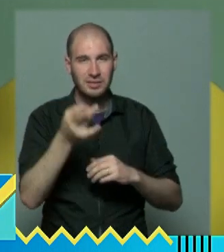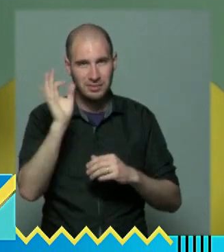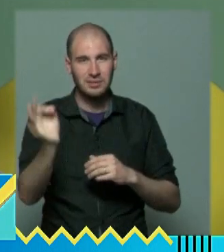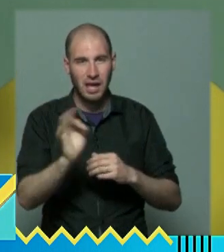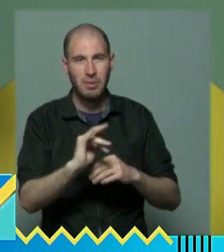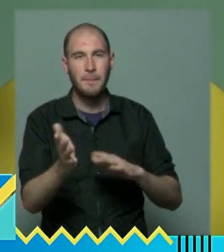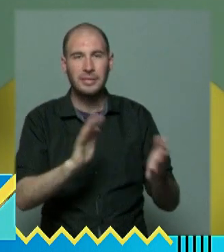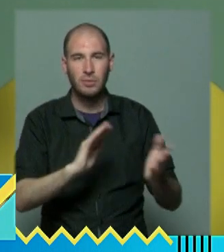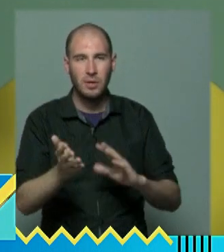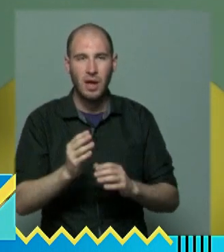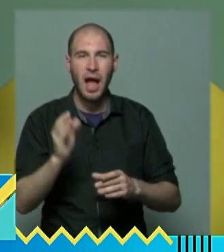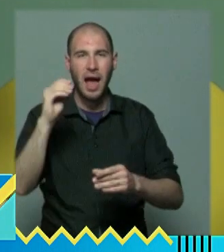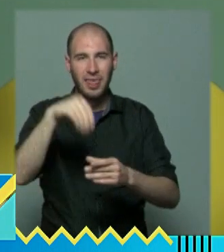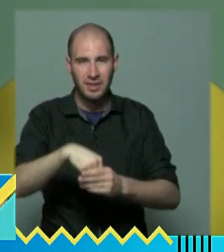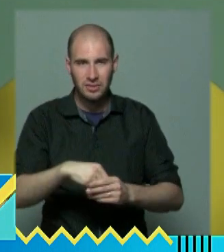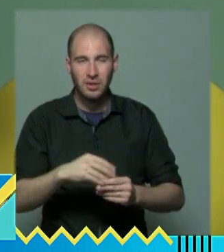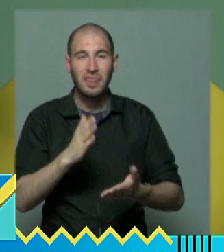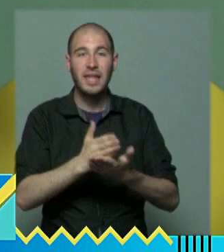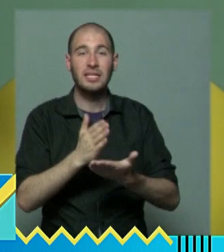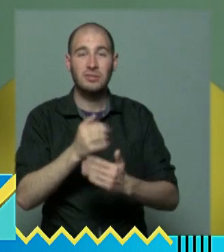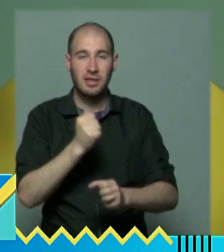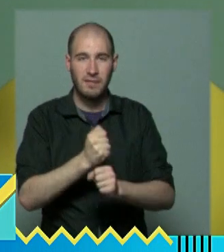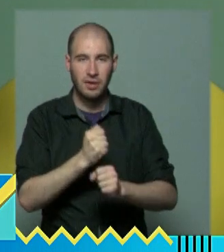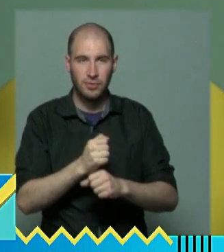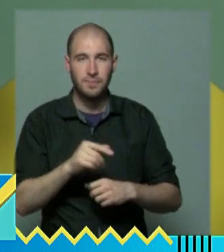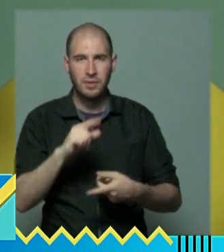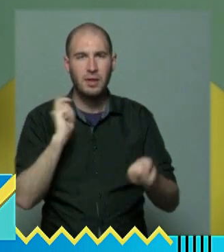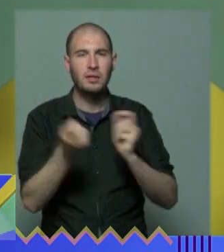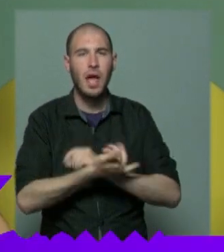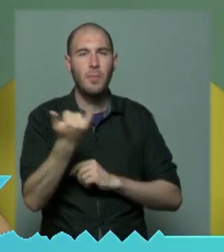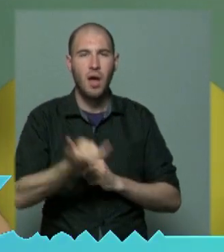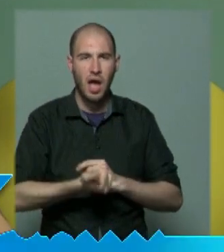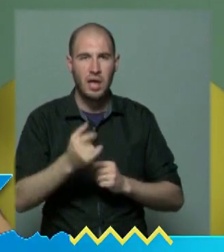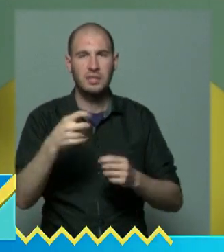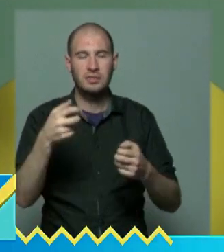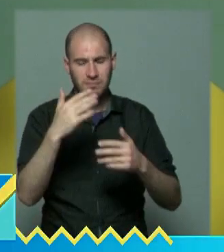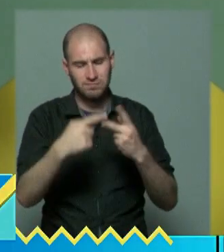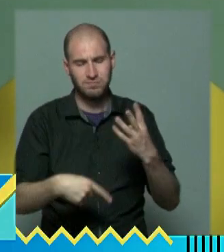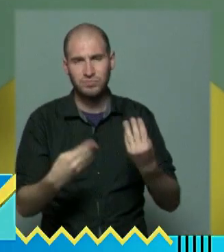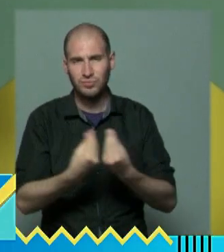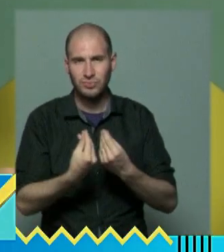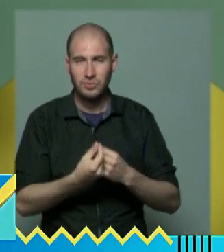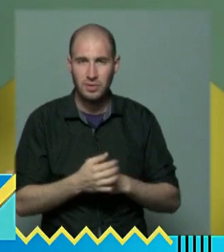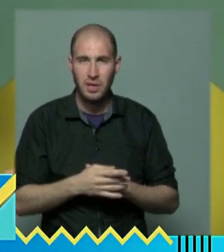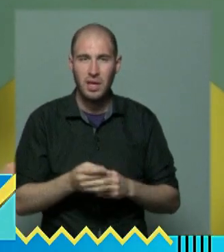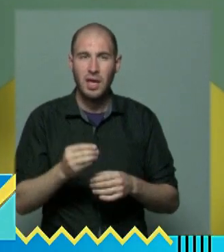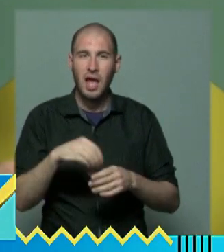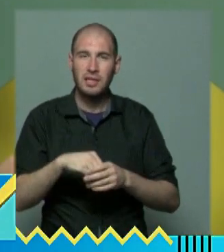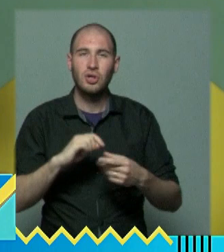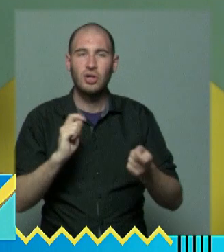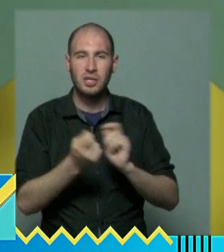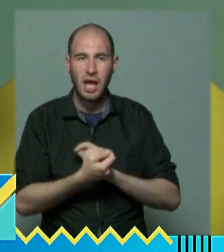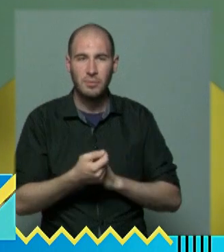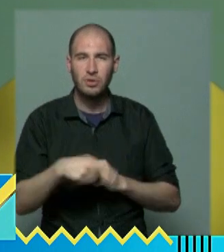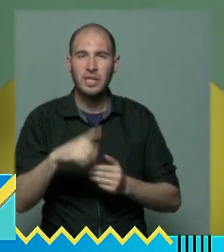más o menos en el mundo del derecho laboral que iban a haber modificaciones en varios sentidos, inclusive parte de las modificaciones que